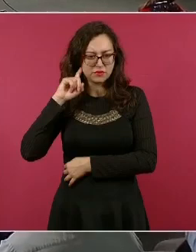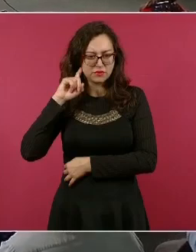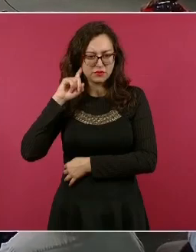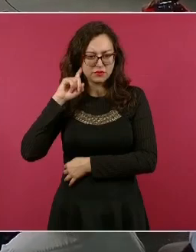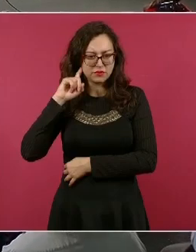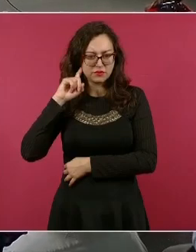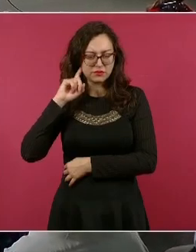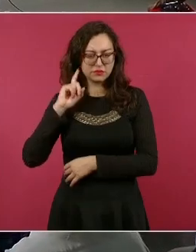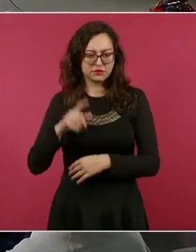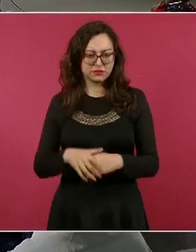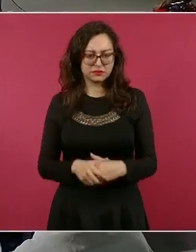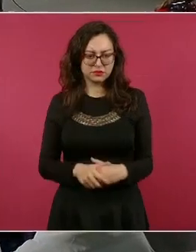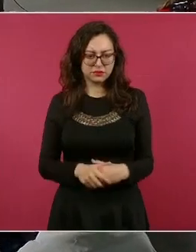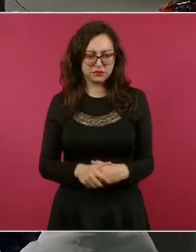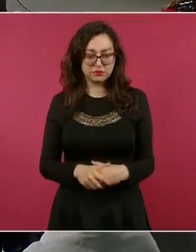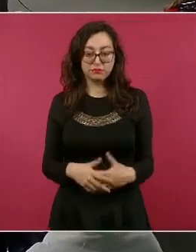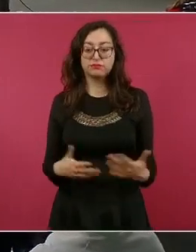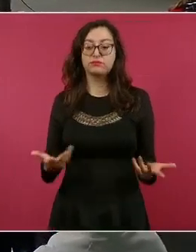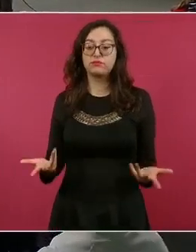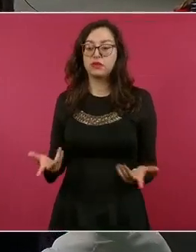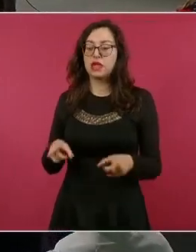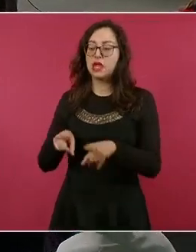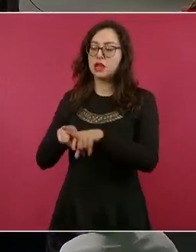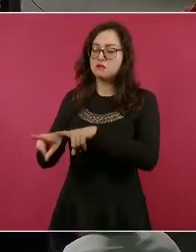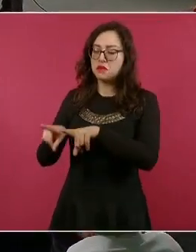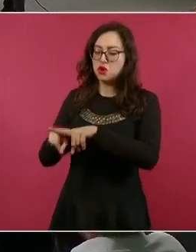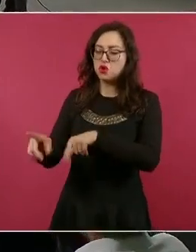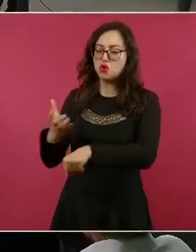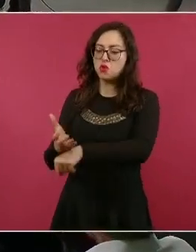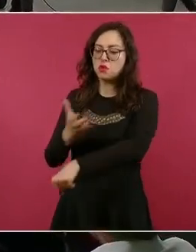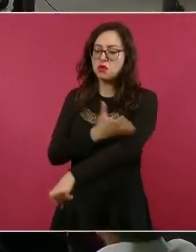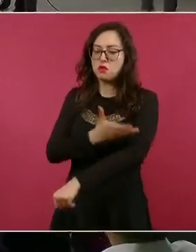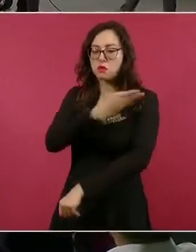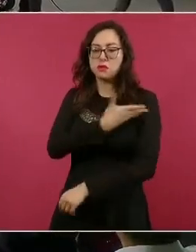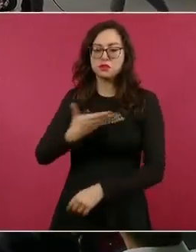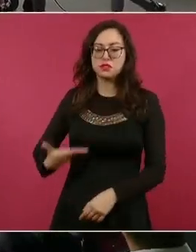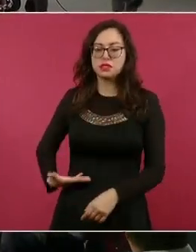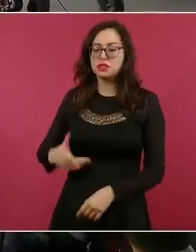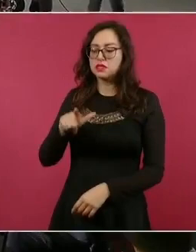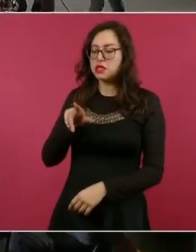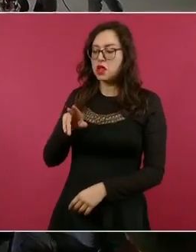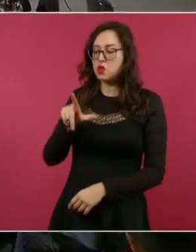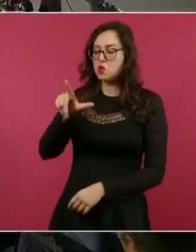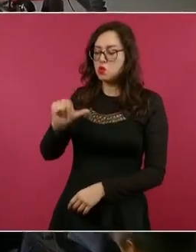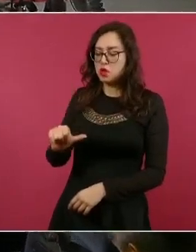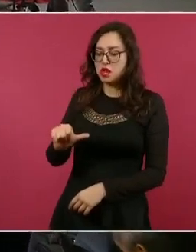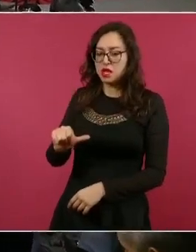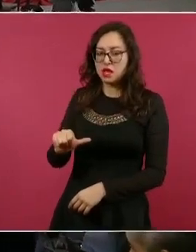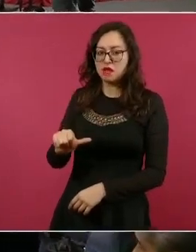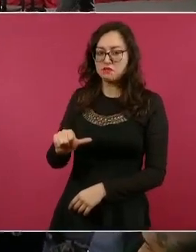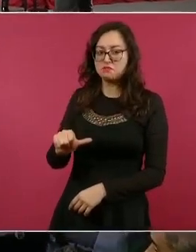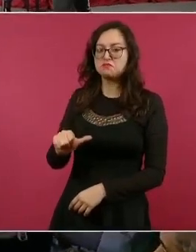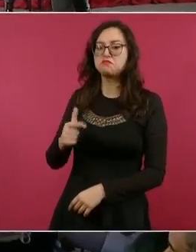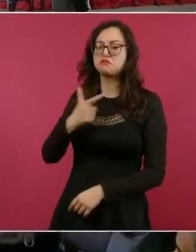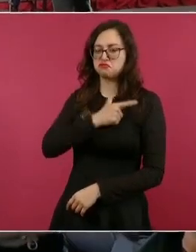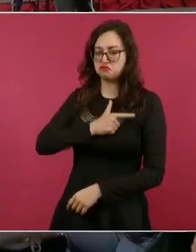Bueno, hermano, compañero, presidente, me da mucho gusto